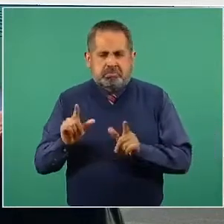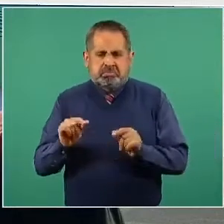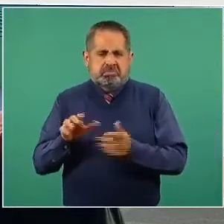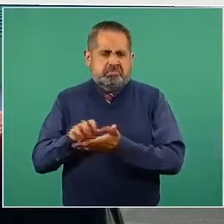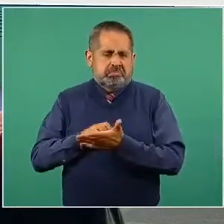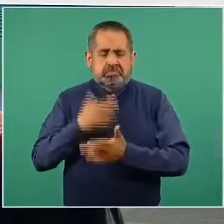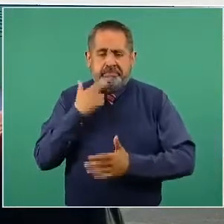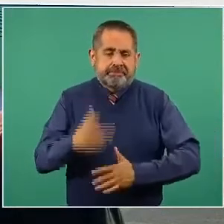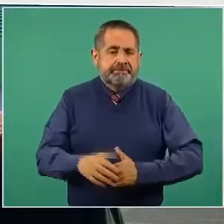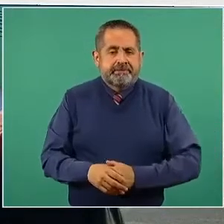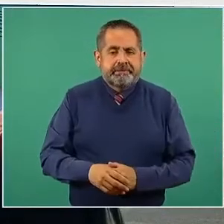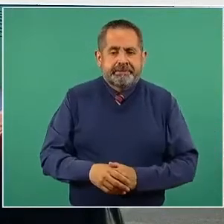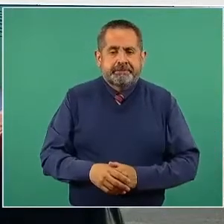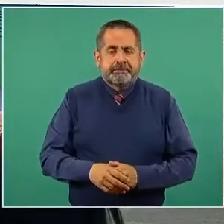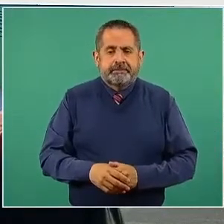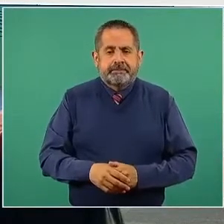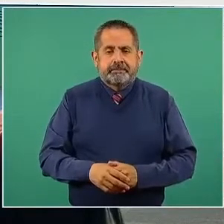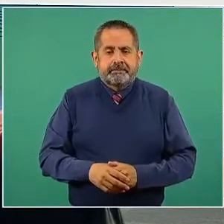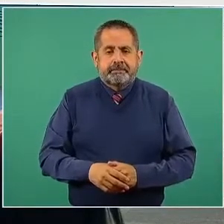favor.